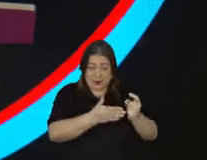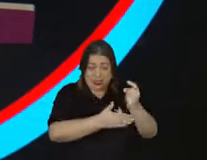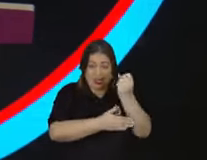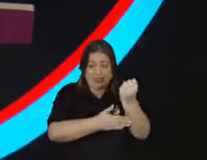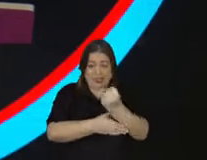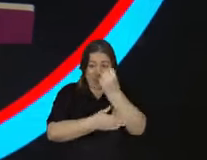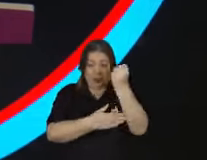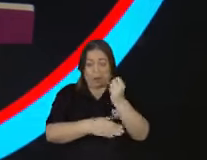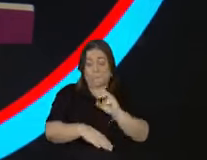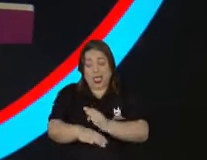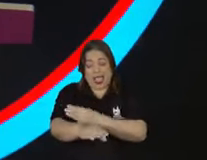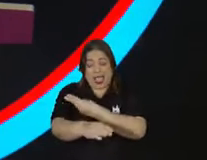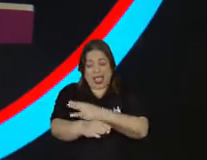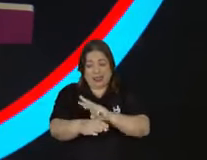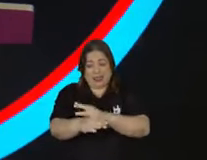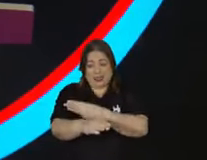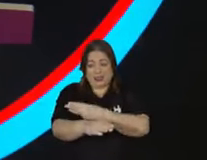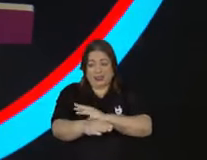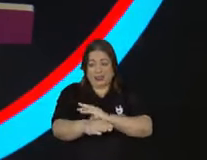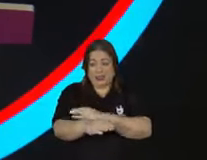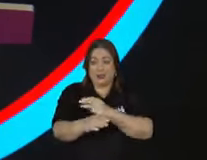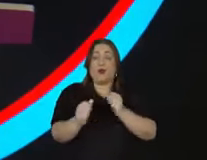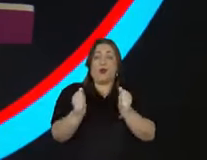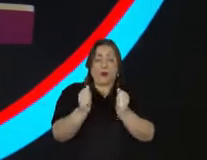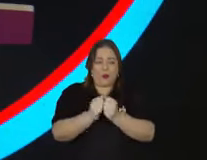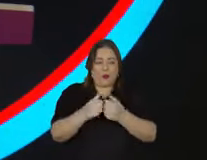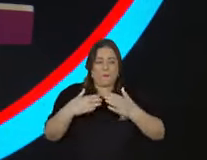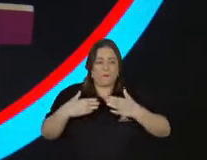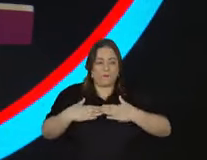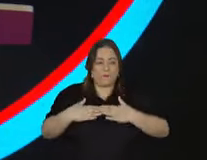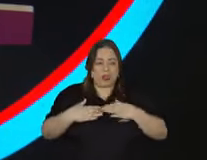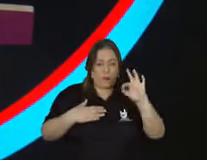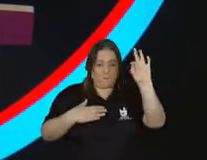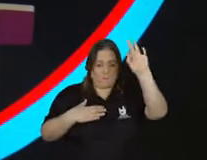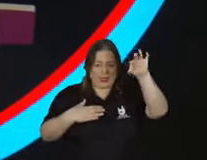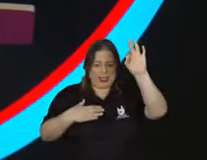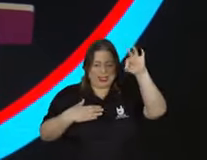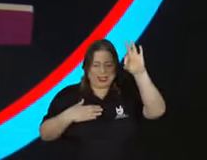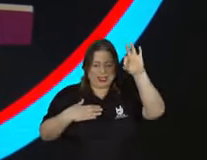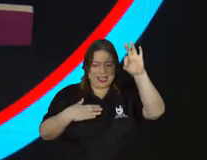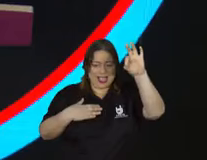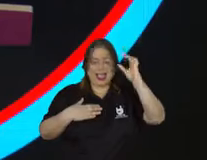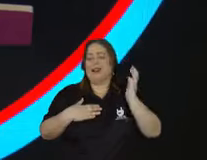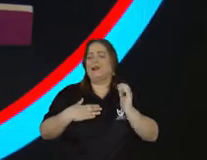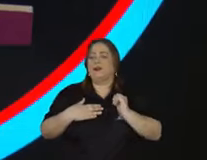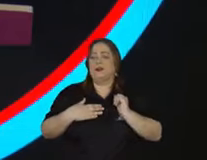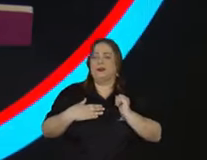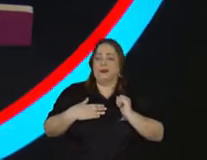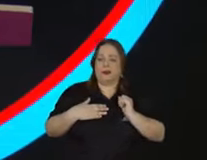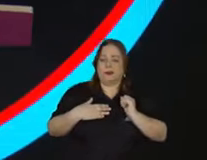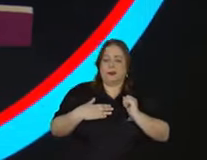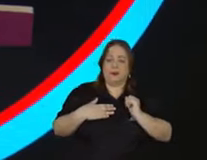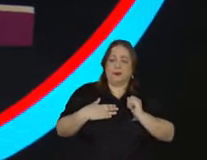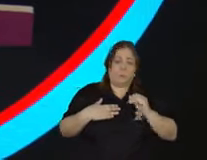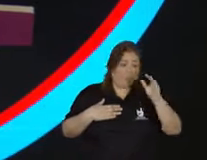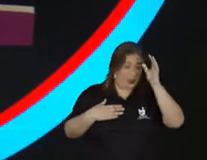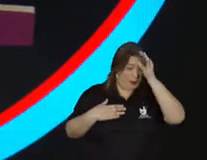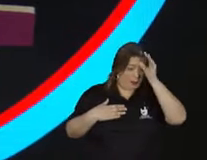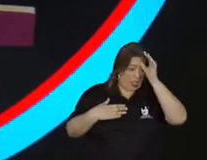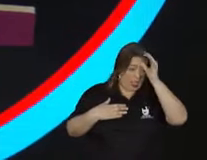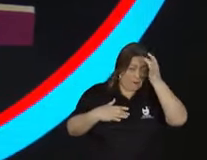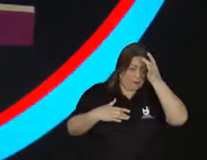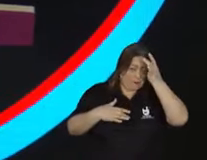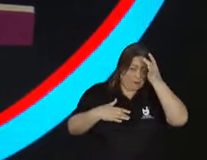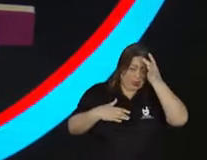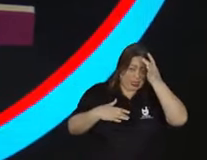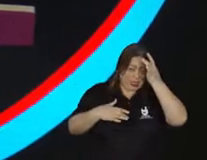Marisol dentro del Florece, ¿verdad? Y ella adelantó para acompañarnos. Su papá está un poquito quebrantado de salud, pero ya va a estar bien.